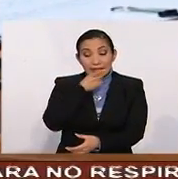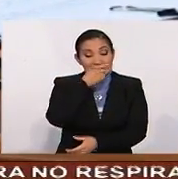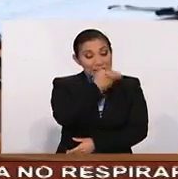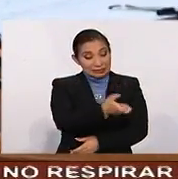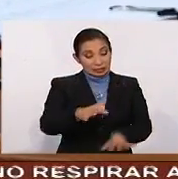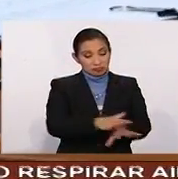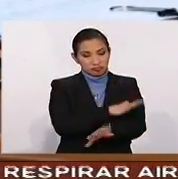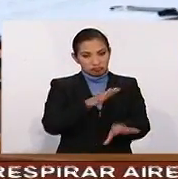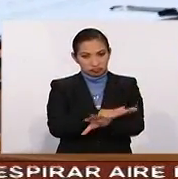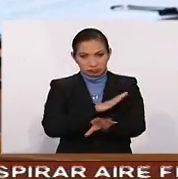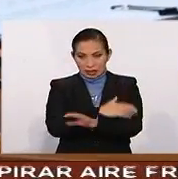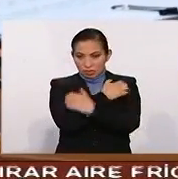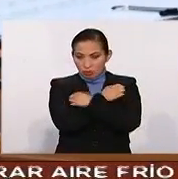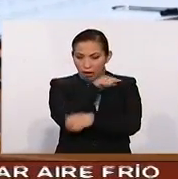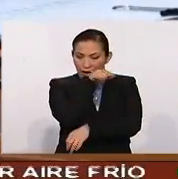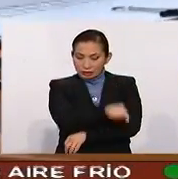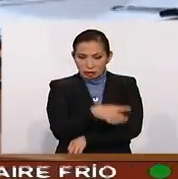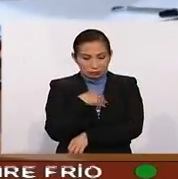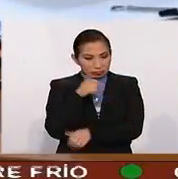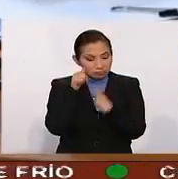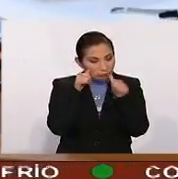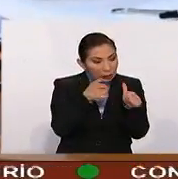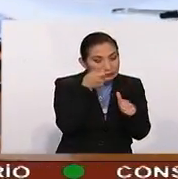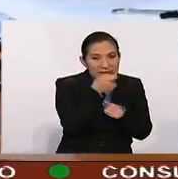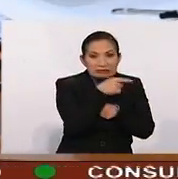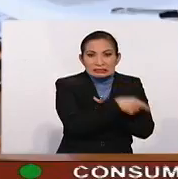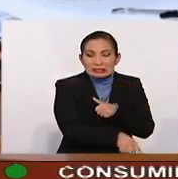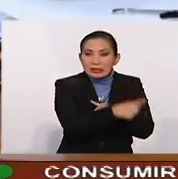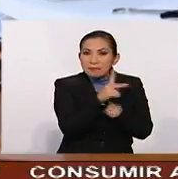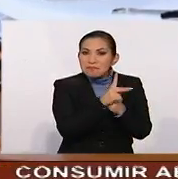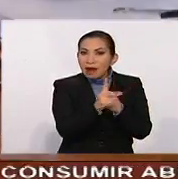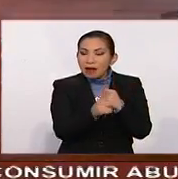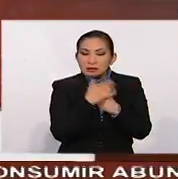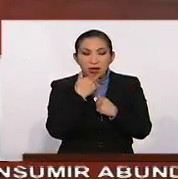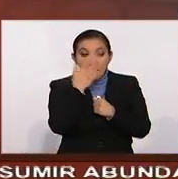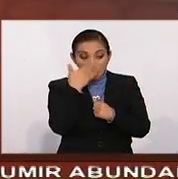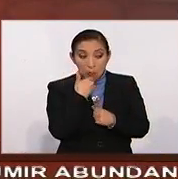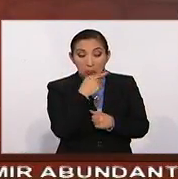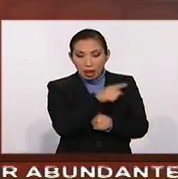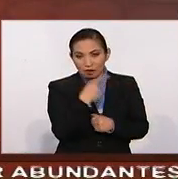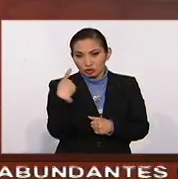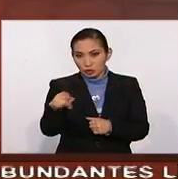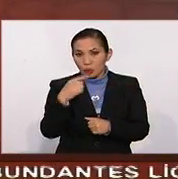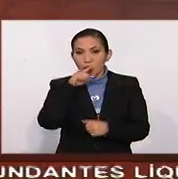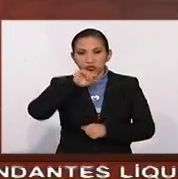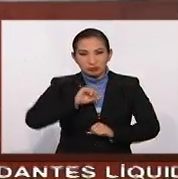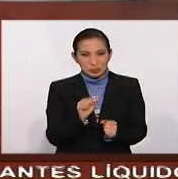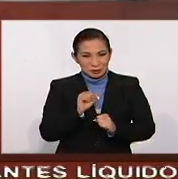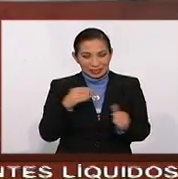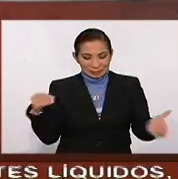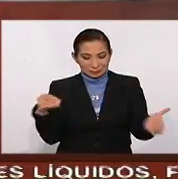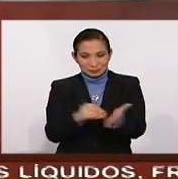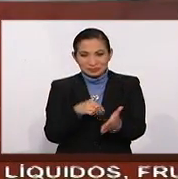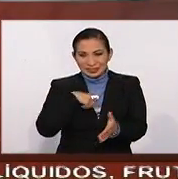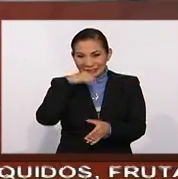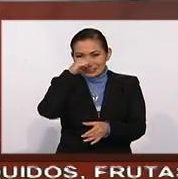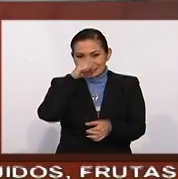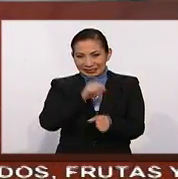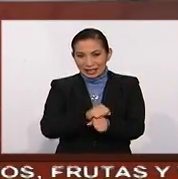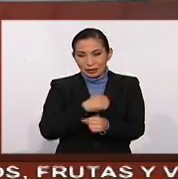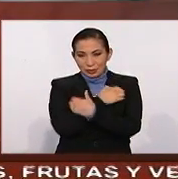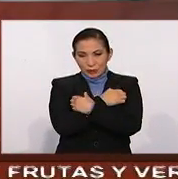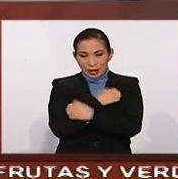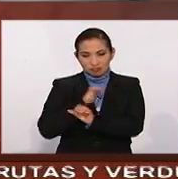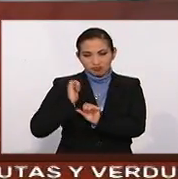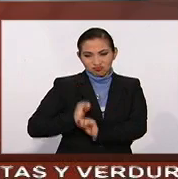reformas, especialmente la educativa, han capturado la atención de los países árabes. A través de su cuenta de Twitter, el secretario de Educación Pública